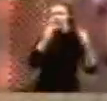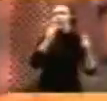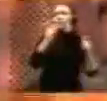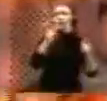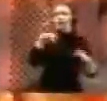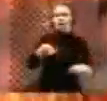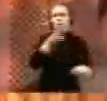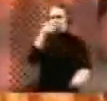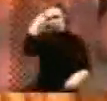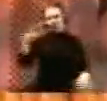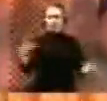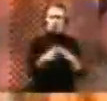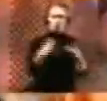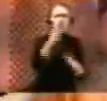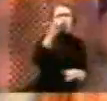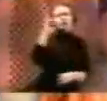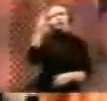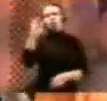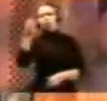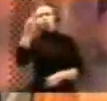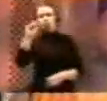Coña Yanito Rosales.